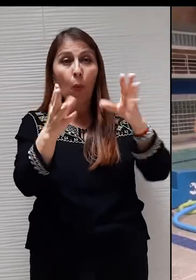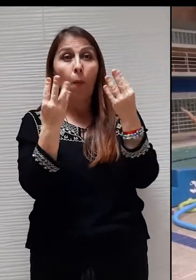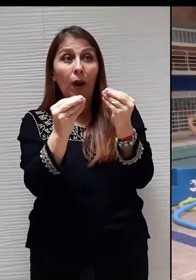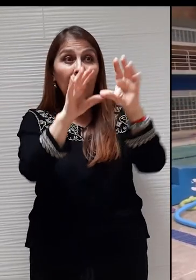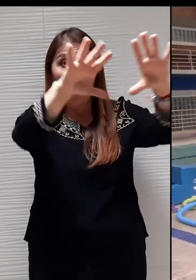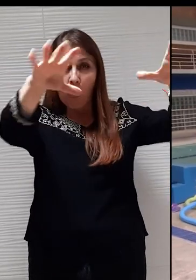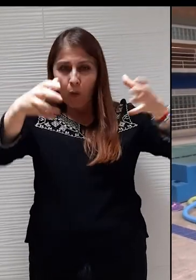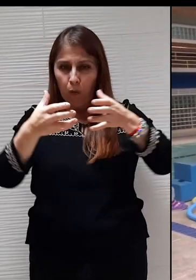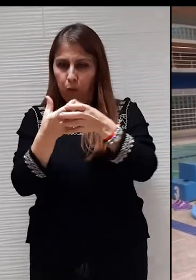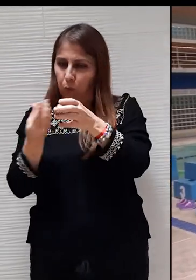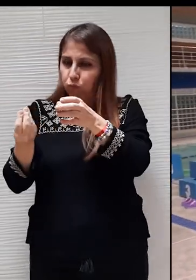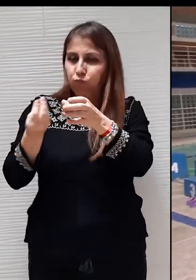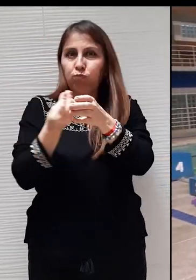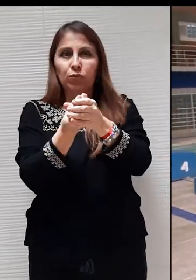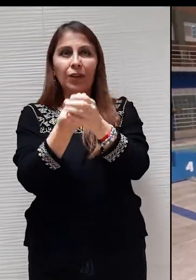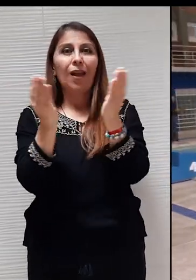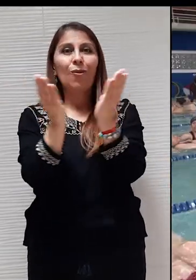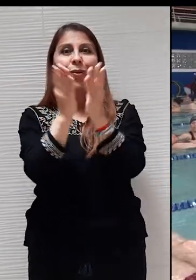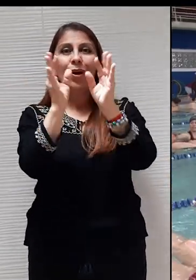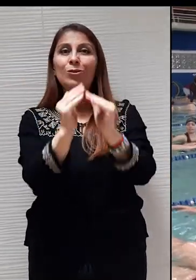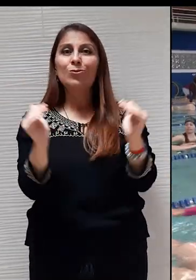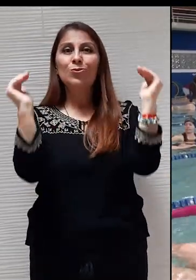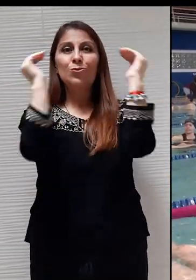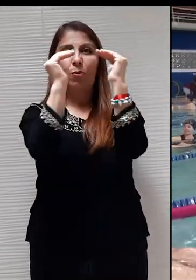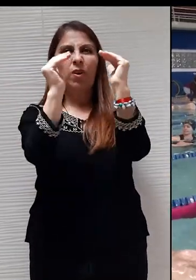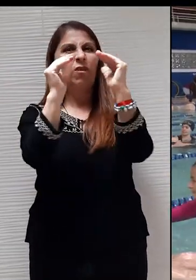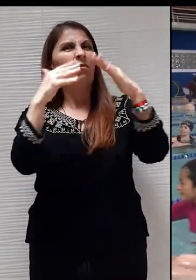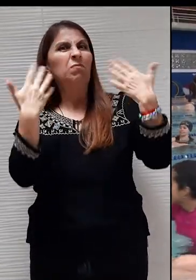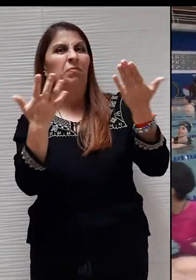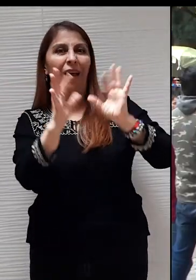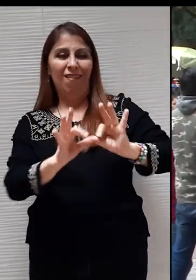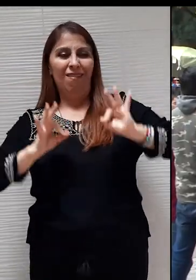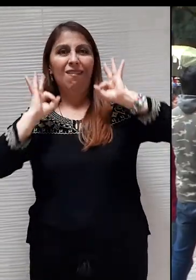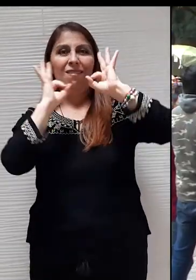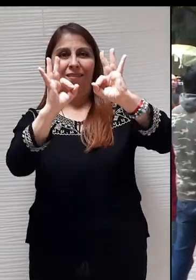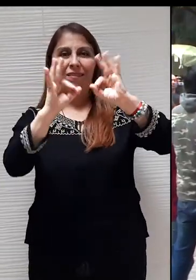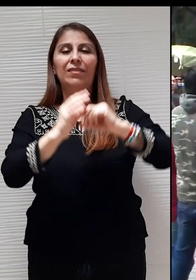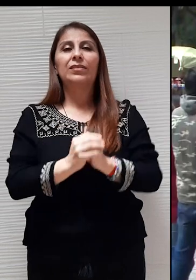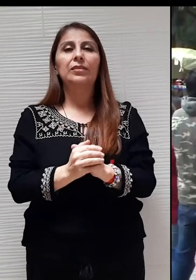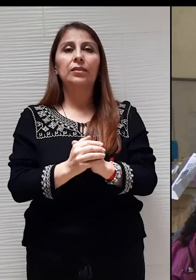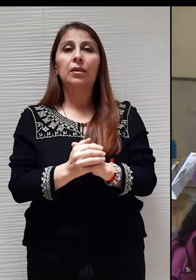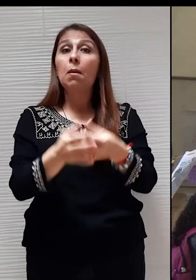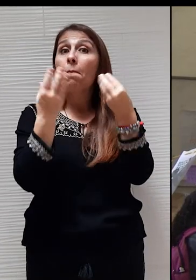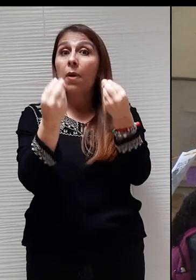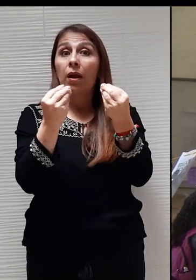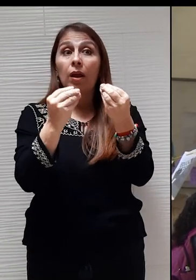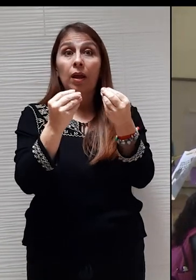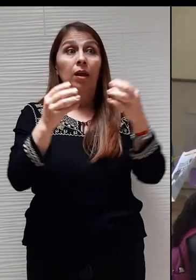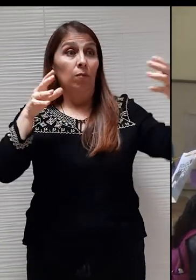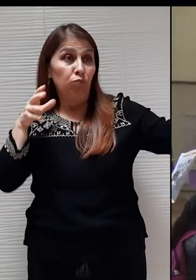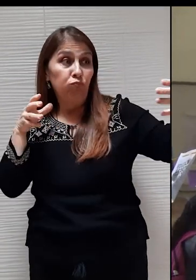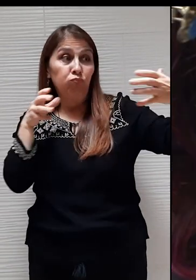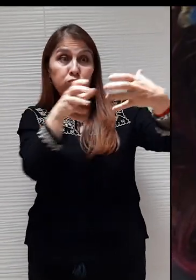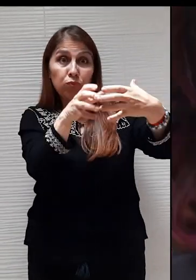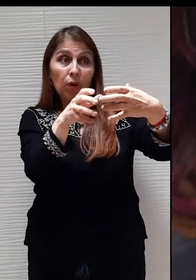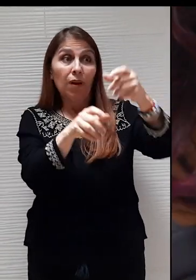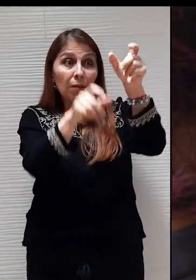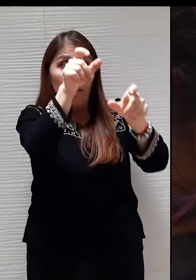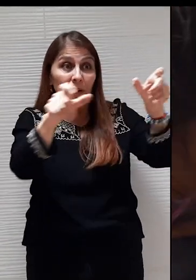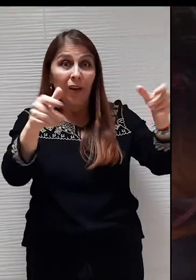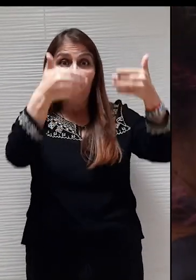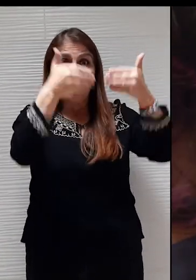incluirlas en la educación superior de calidad, para poder trabajar con ellas desde sus lenguajes, de